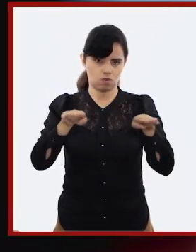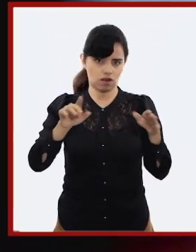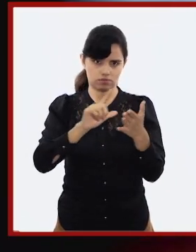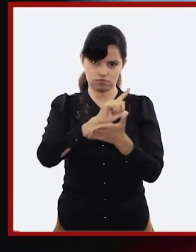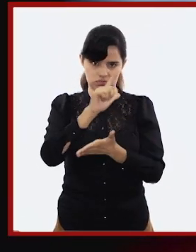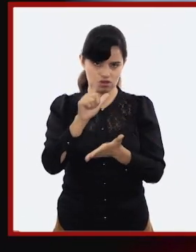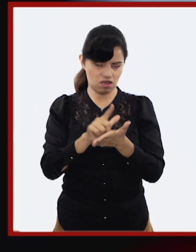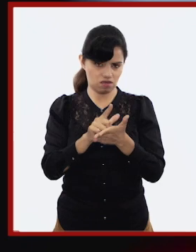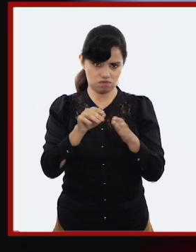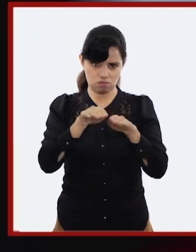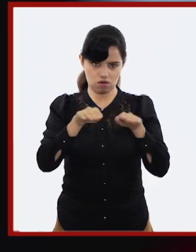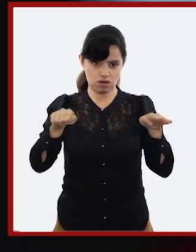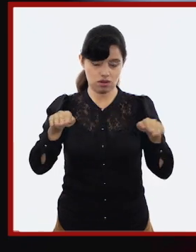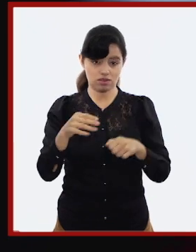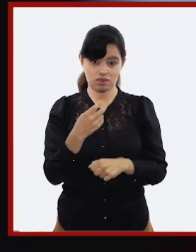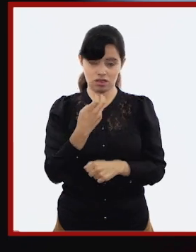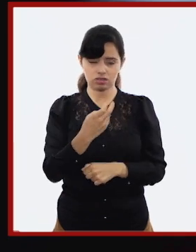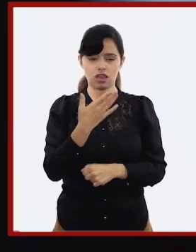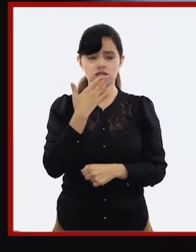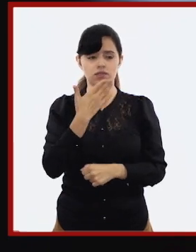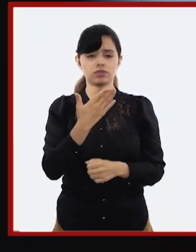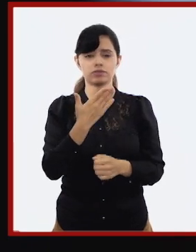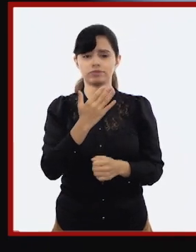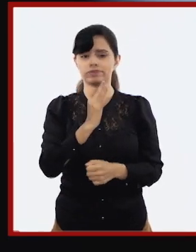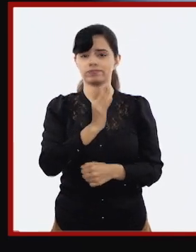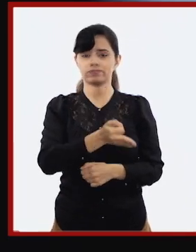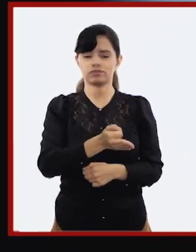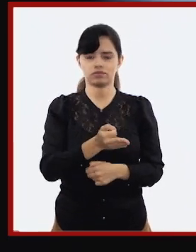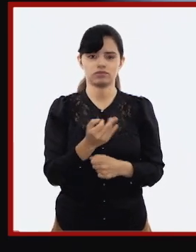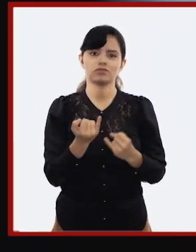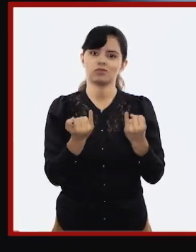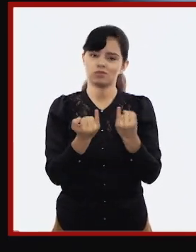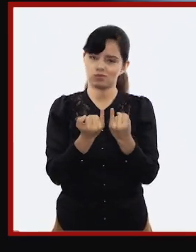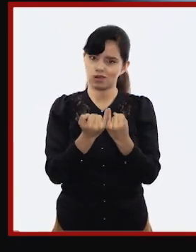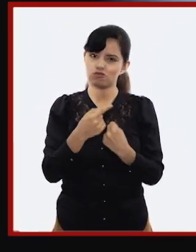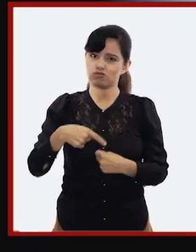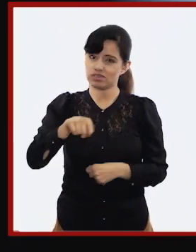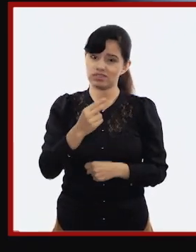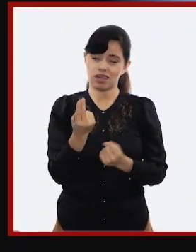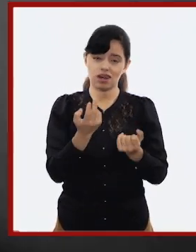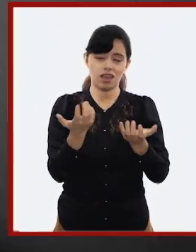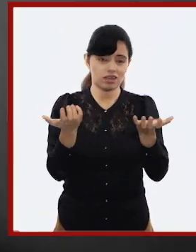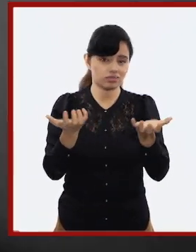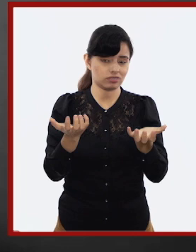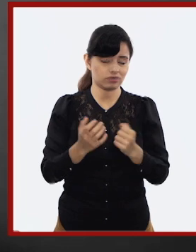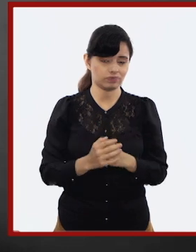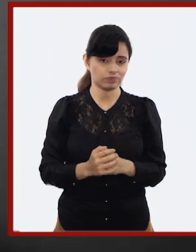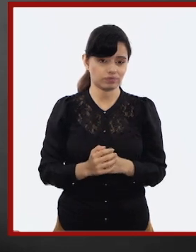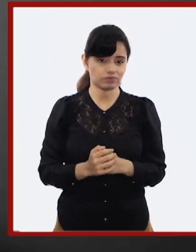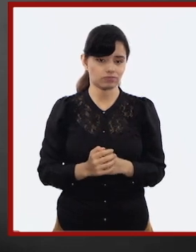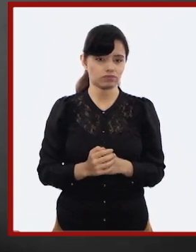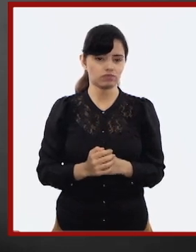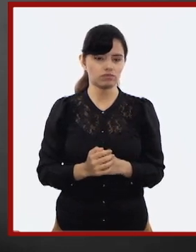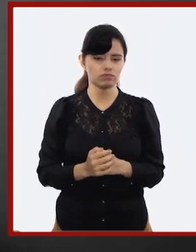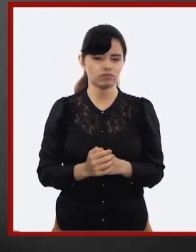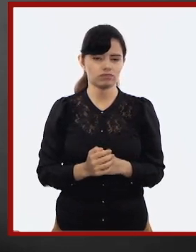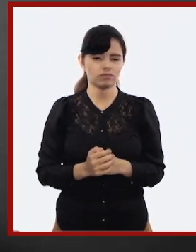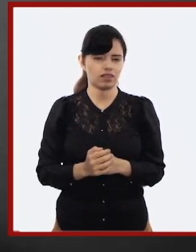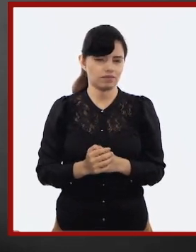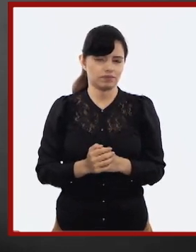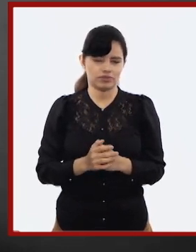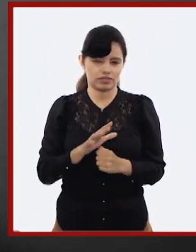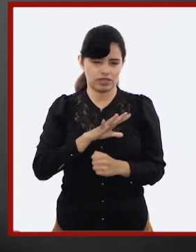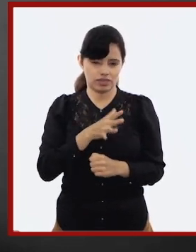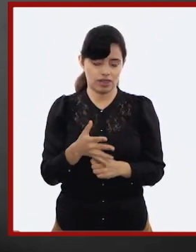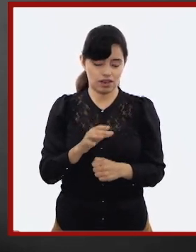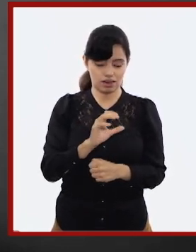embargo, no basta reconocer esta igualdad jurídica, sino que hay que hacerla posible. Por lo general, los